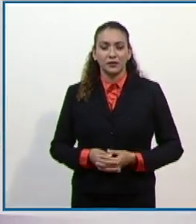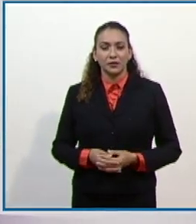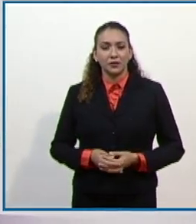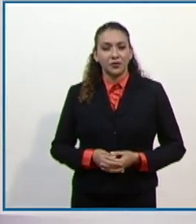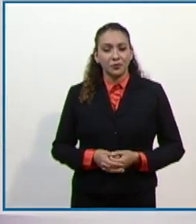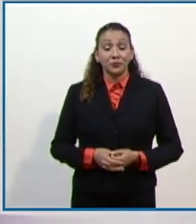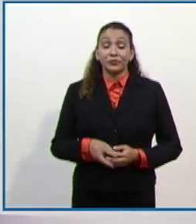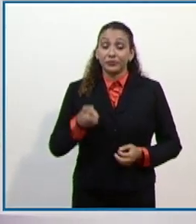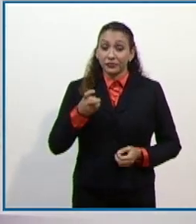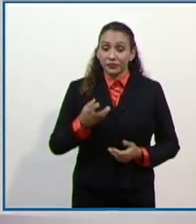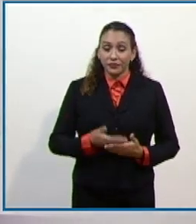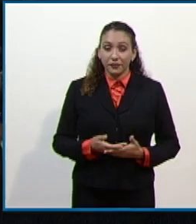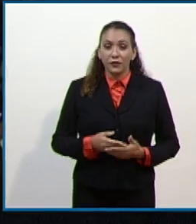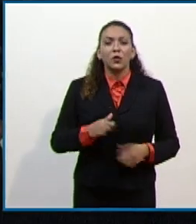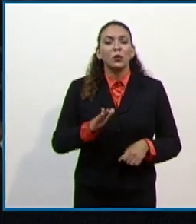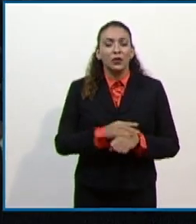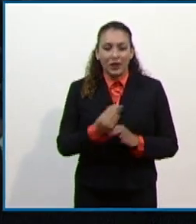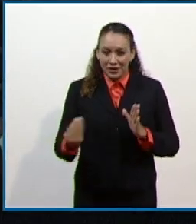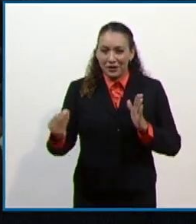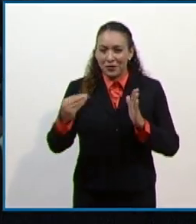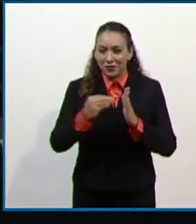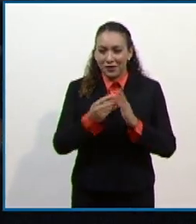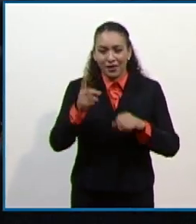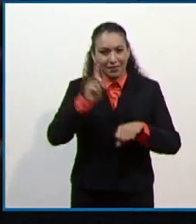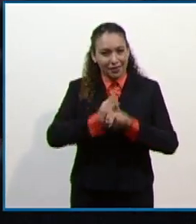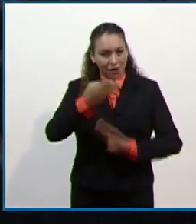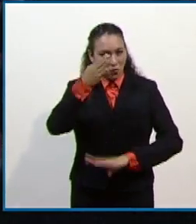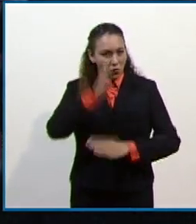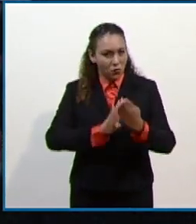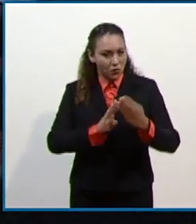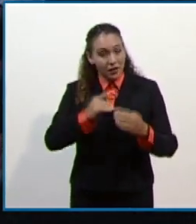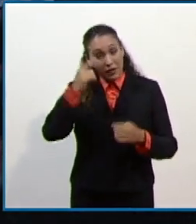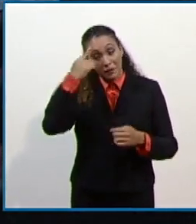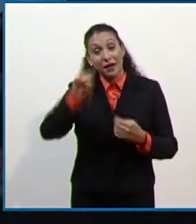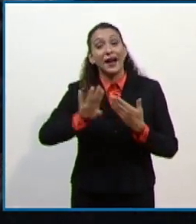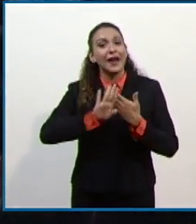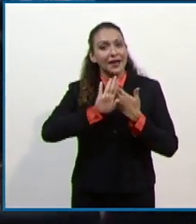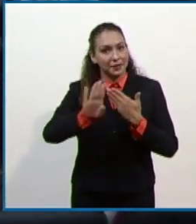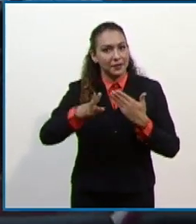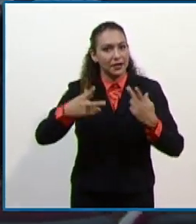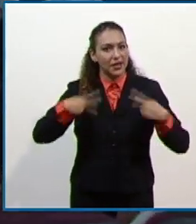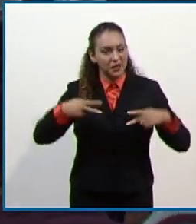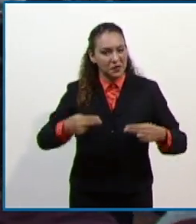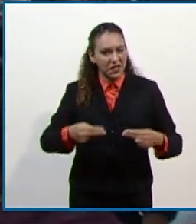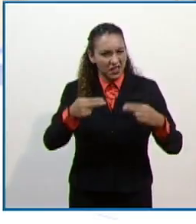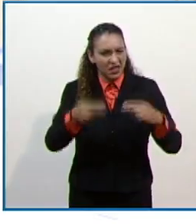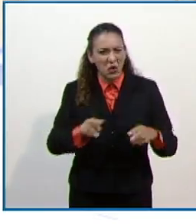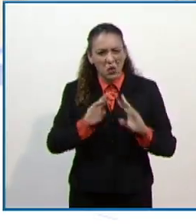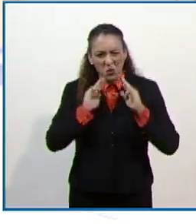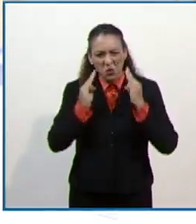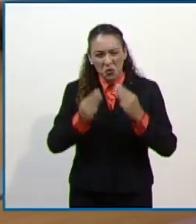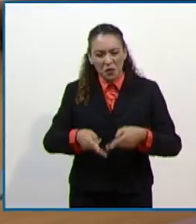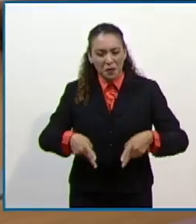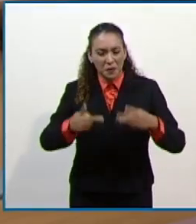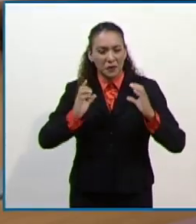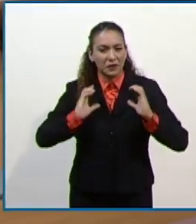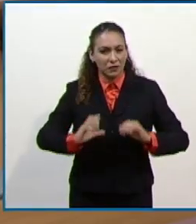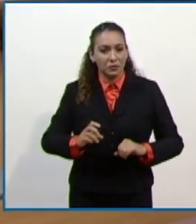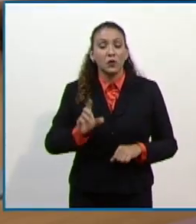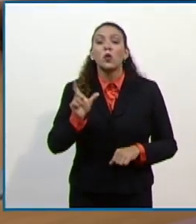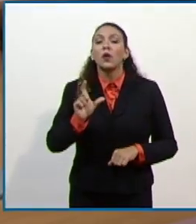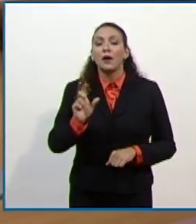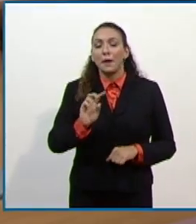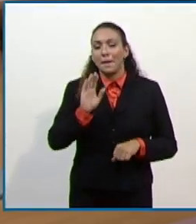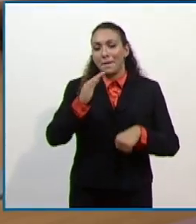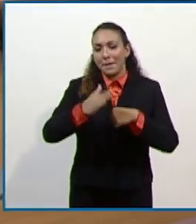Lo anterior, enmarcado en el contexto del Día Mundial contra la Trata, el próximo 30 de julio.